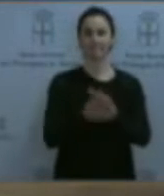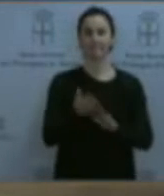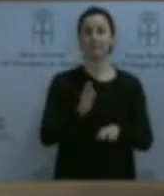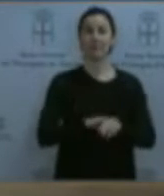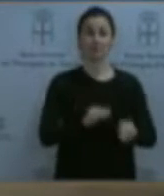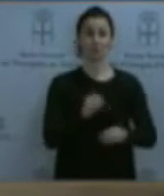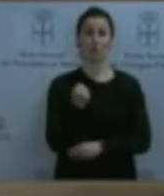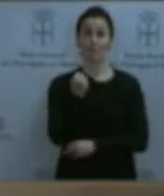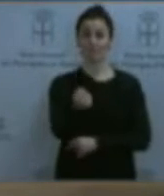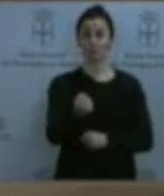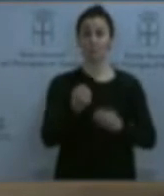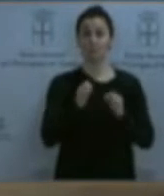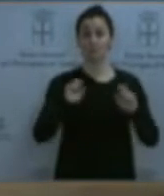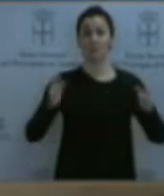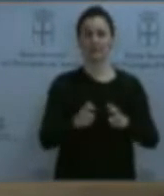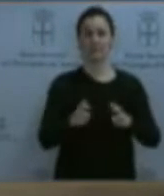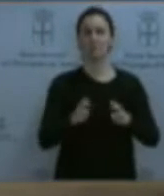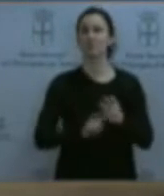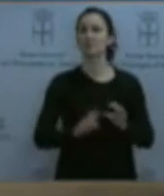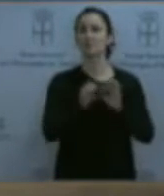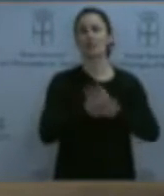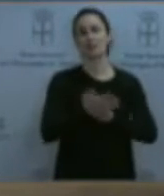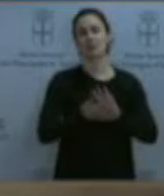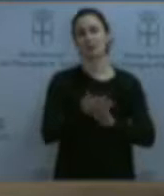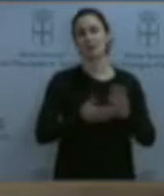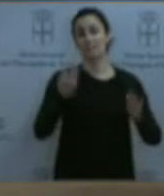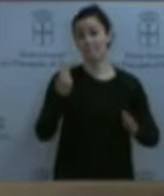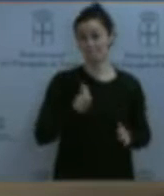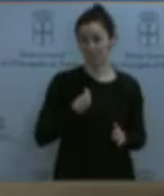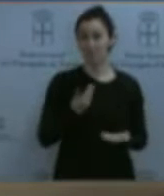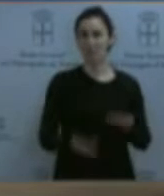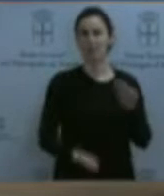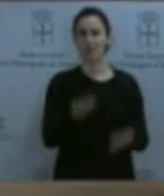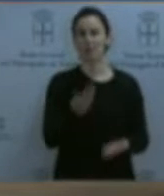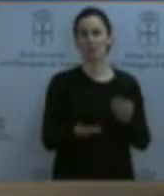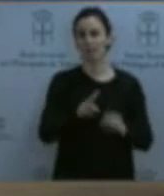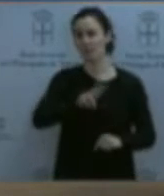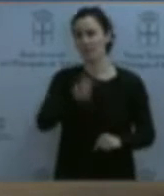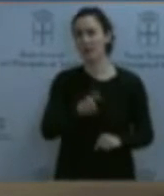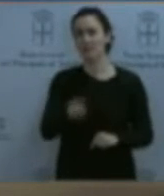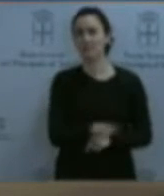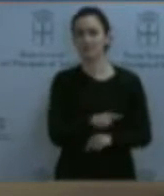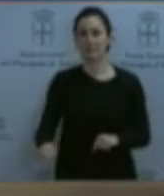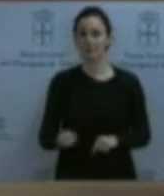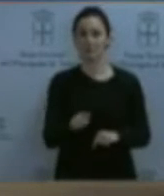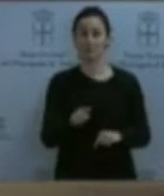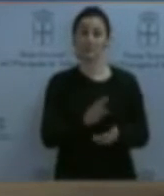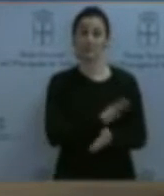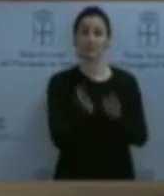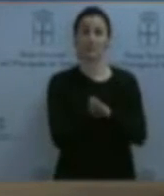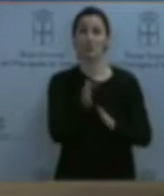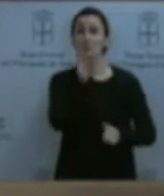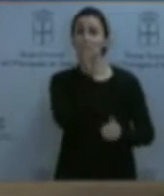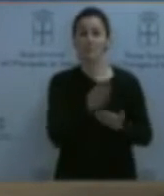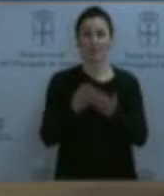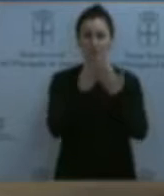los equipos, especialmente este de la valoración de idoneidad de expedientes pendientes. Y me